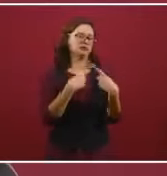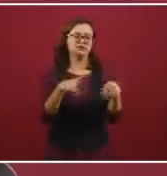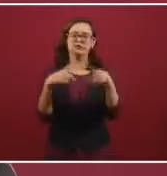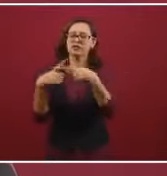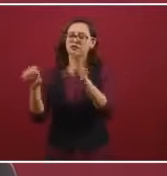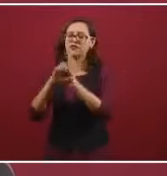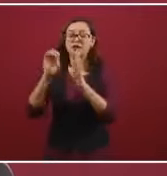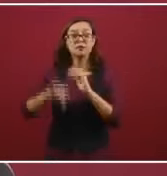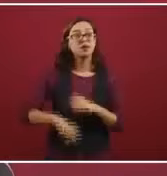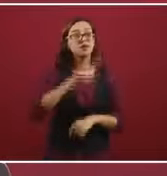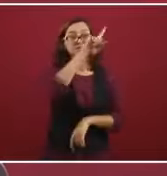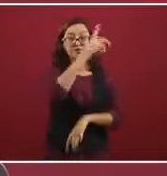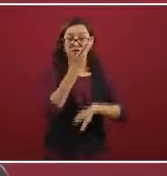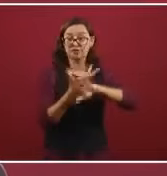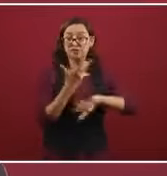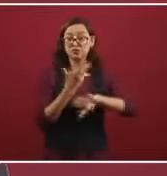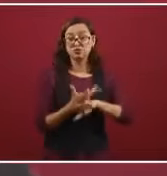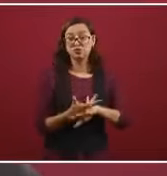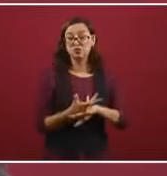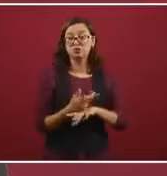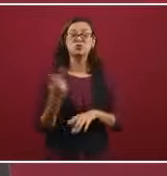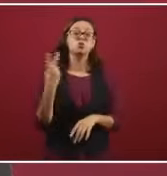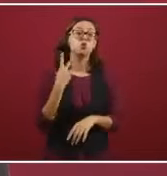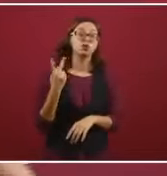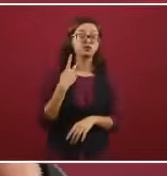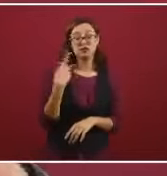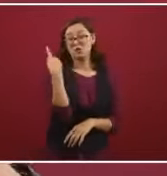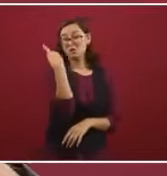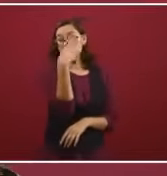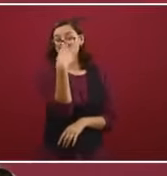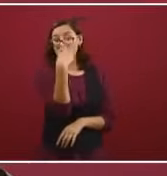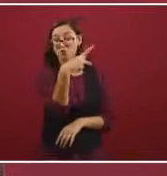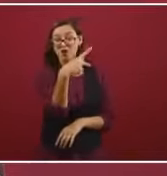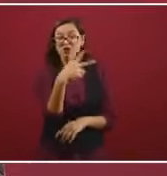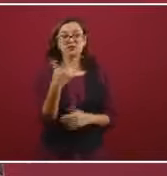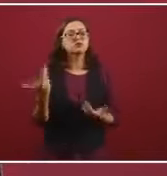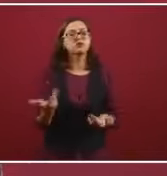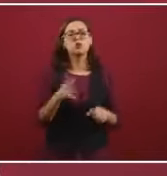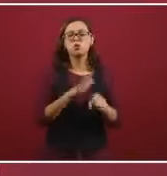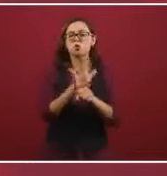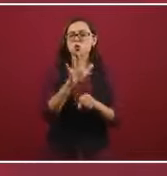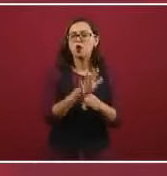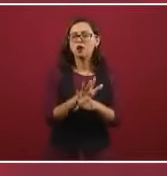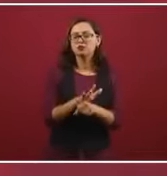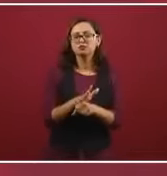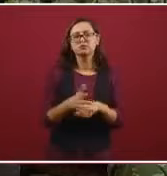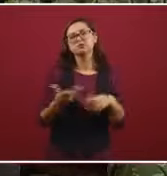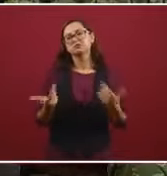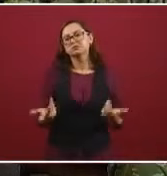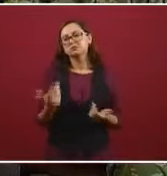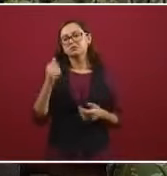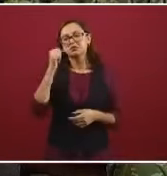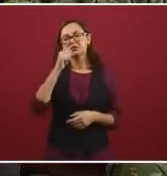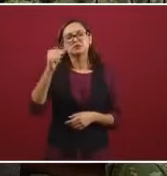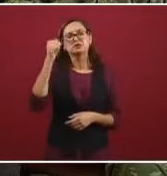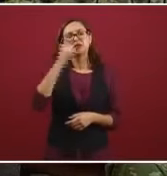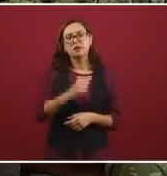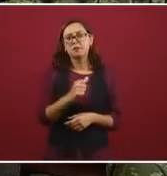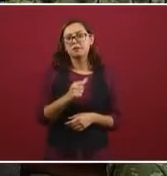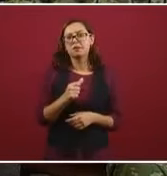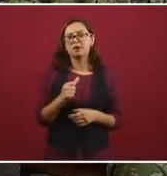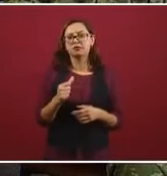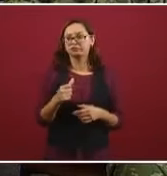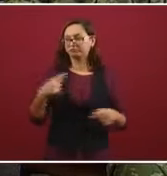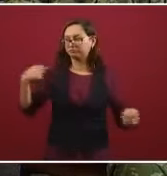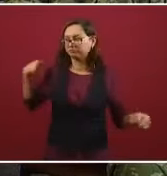política norteamericana respecto a migración ha tenido variaciones, pero en general han sido deportaciones masivas, cuando menos en lo que va de